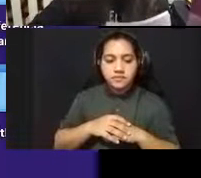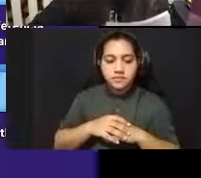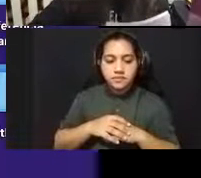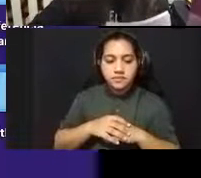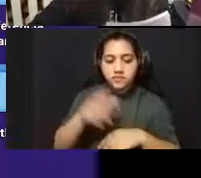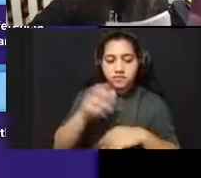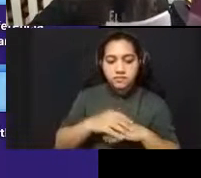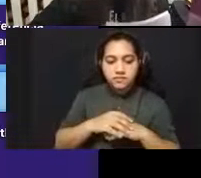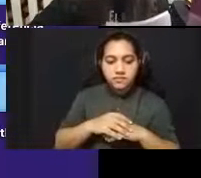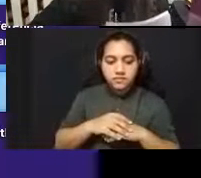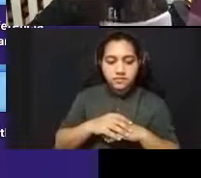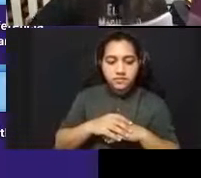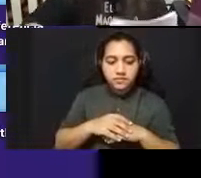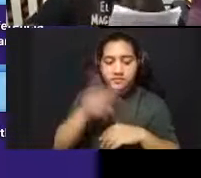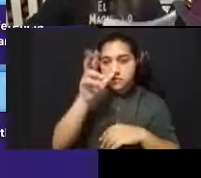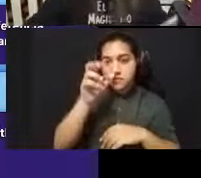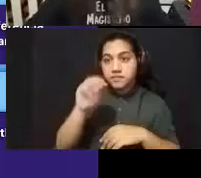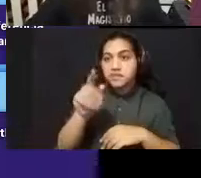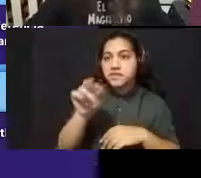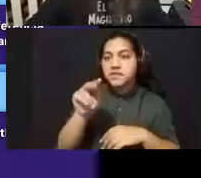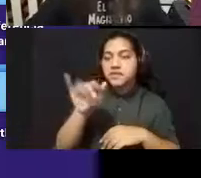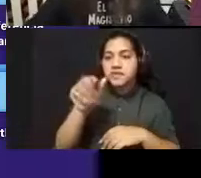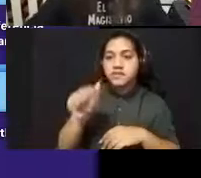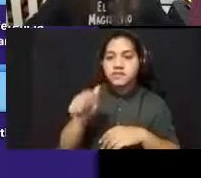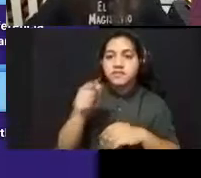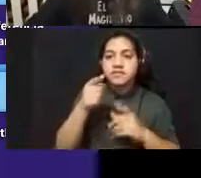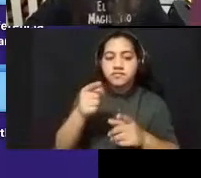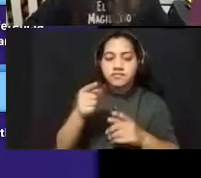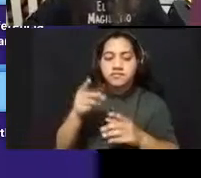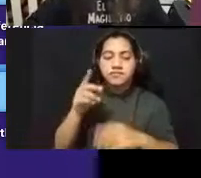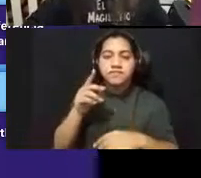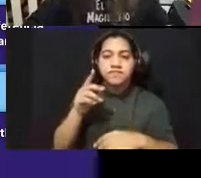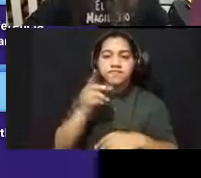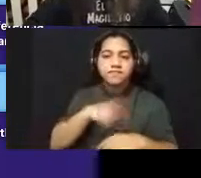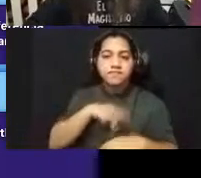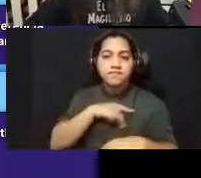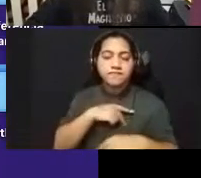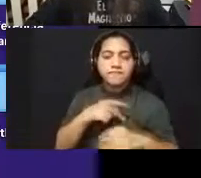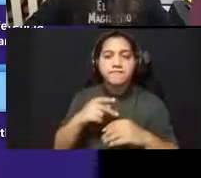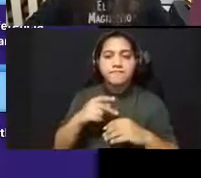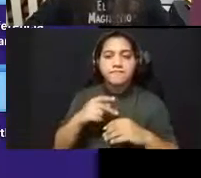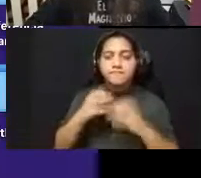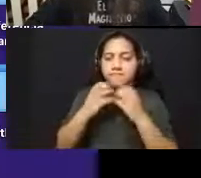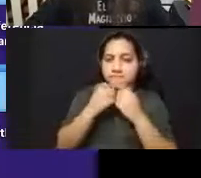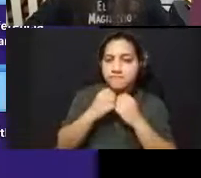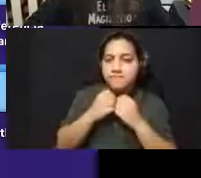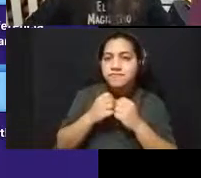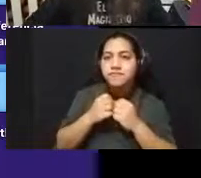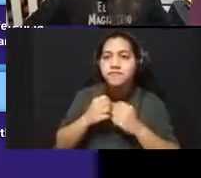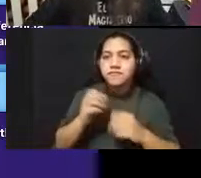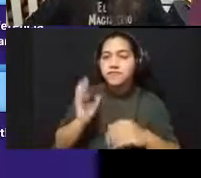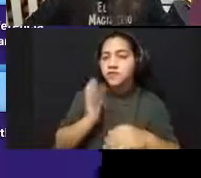La cucarachita Martina es uno de los personajes más encantadores que tenemos entre nuestros